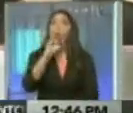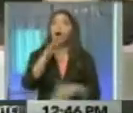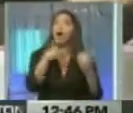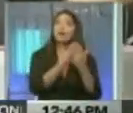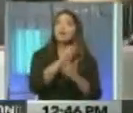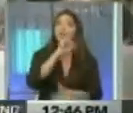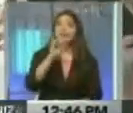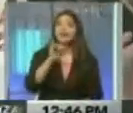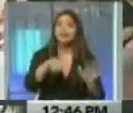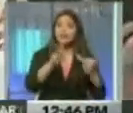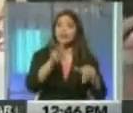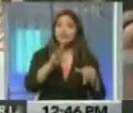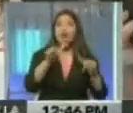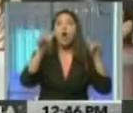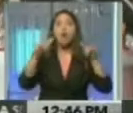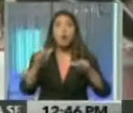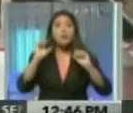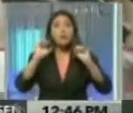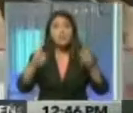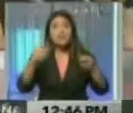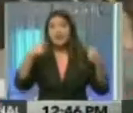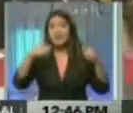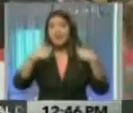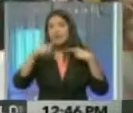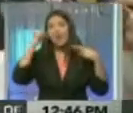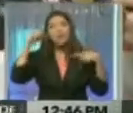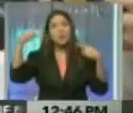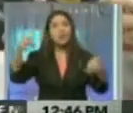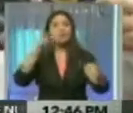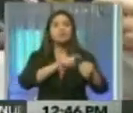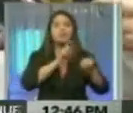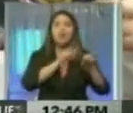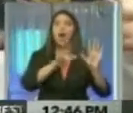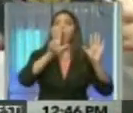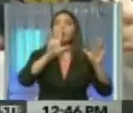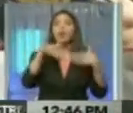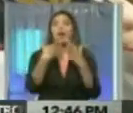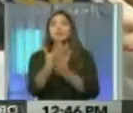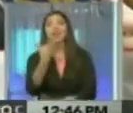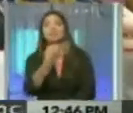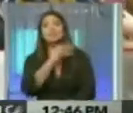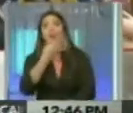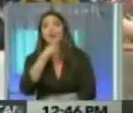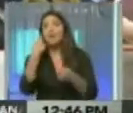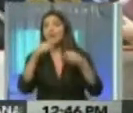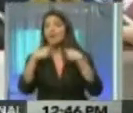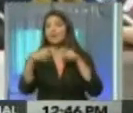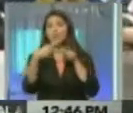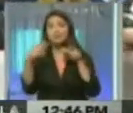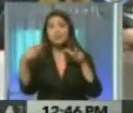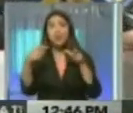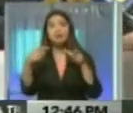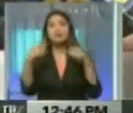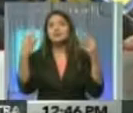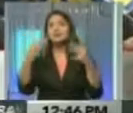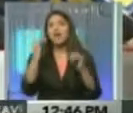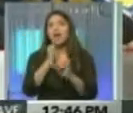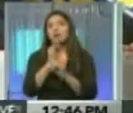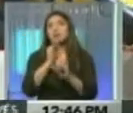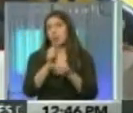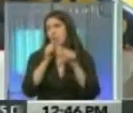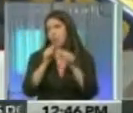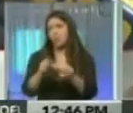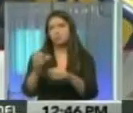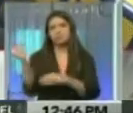de junio. Desde hoy abren las taquillas y todos los días, desde las 8 hasta las 5 de la tarde, estamos vendiendo los boletos. En línea sí es